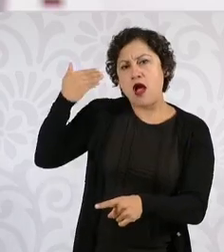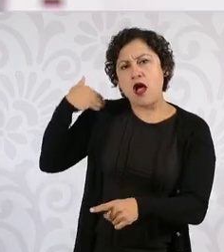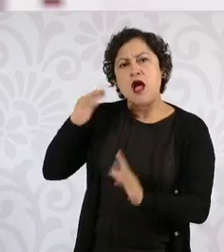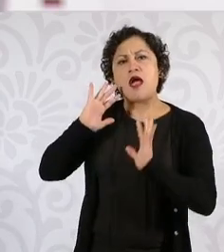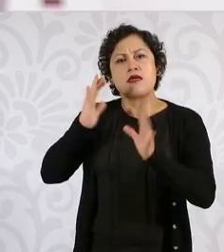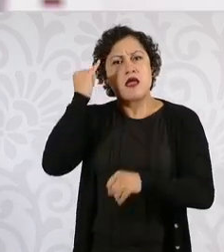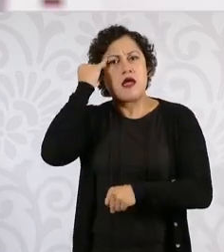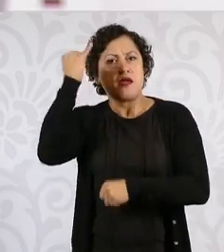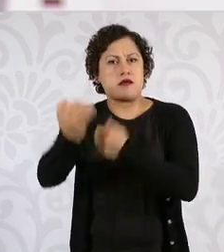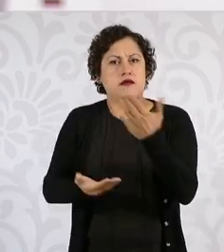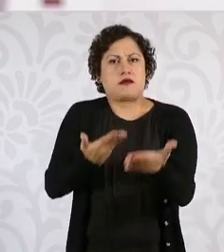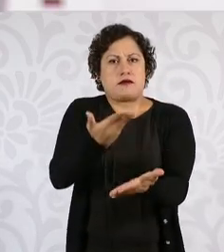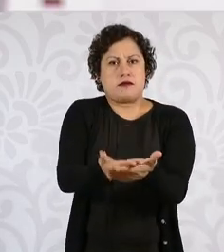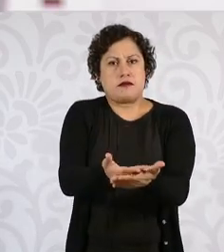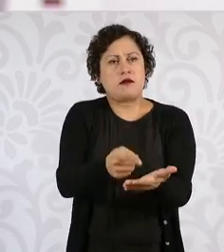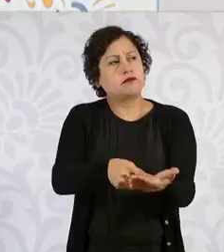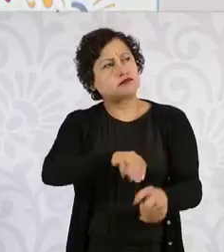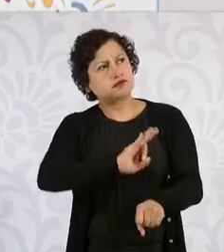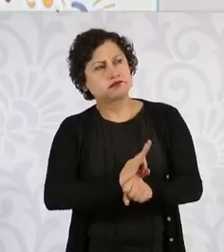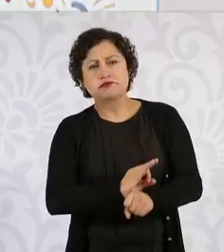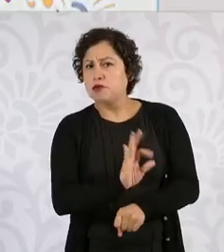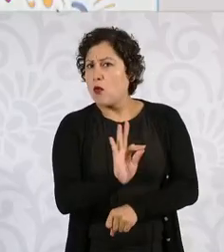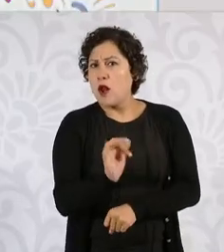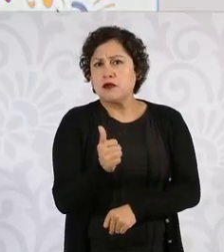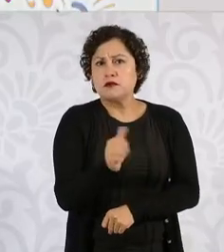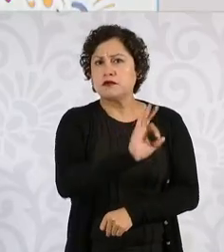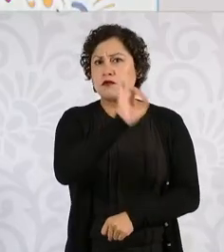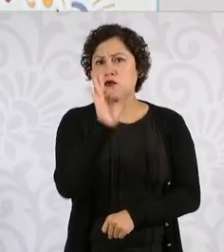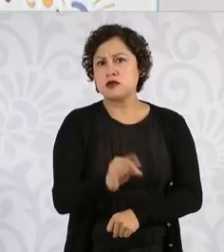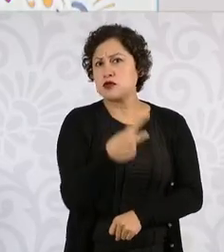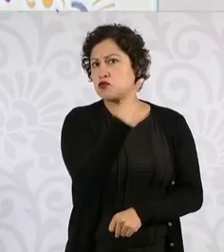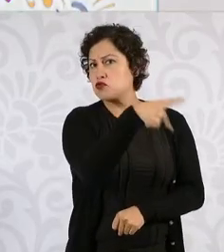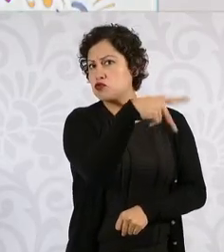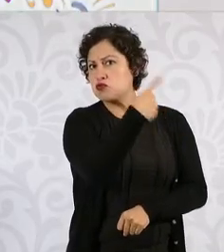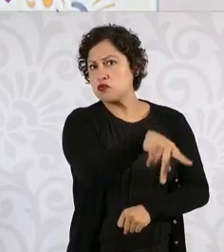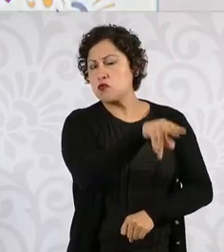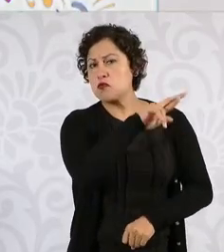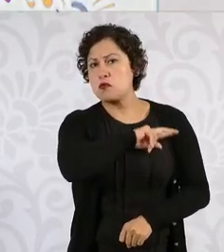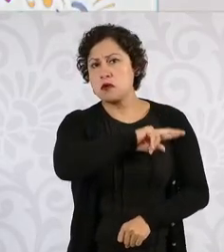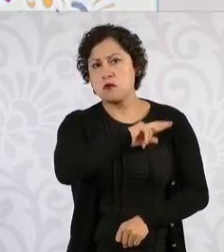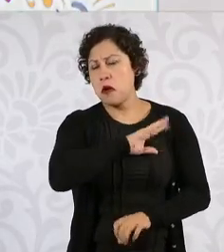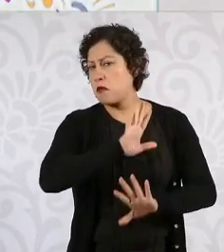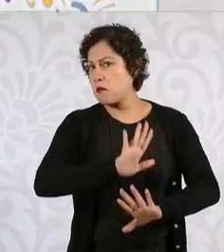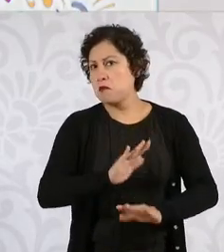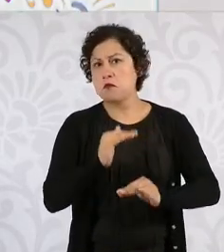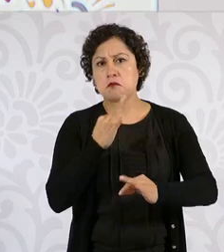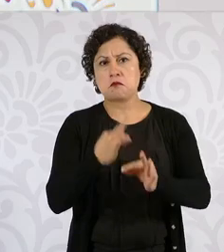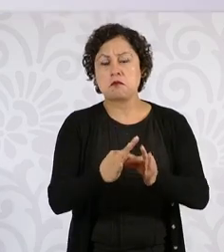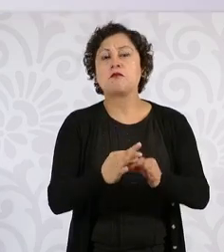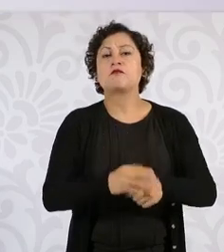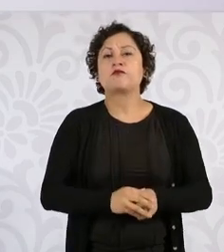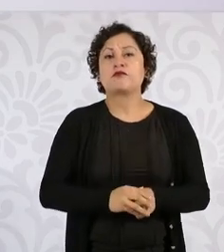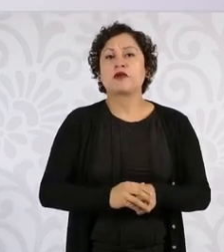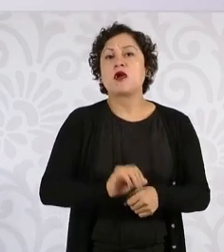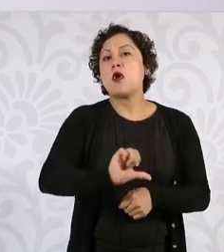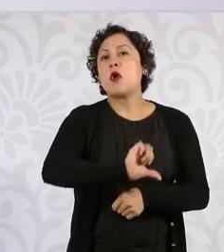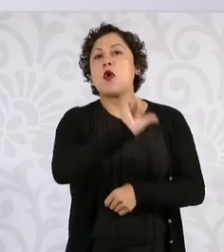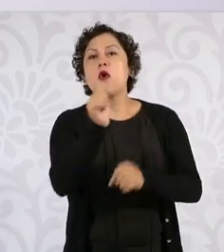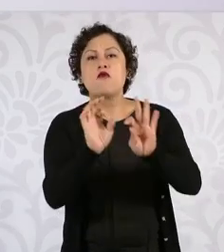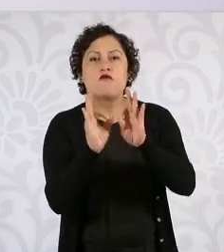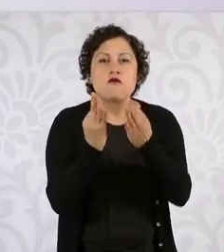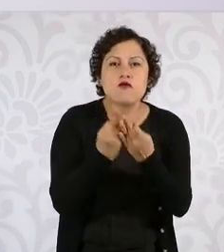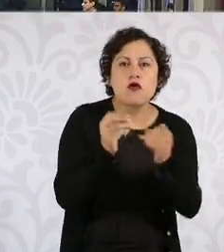permite el 46% de la generación privada y los esquemas se van a definir en las leyes secundarias. ¿Y